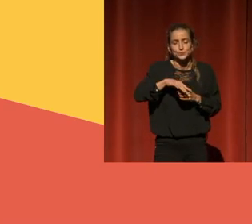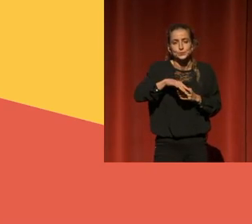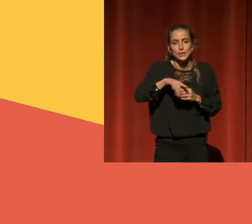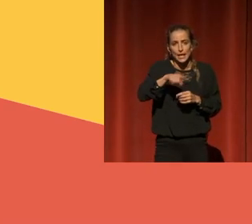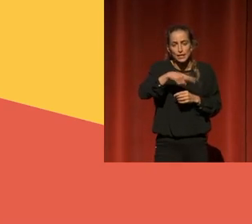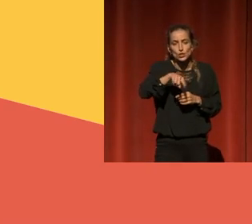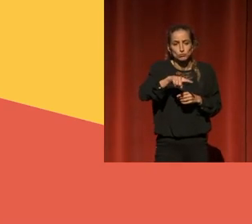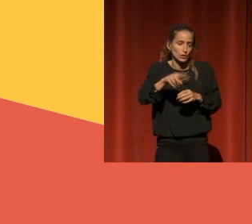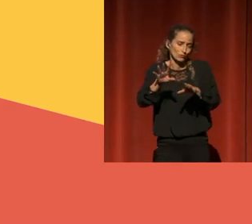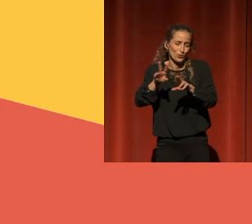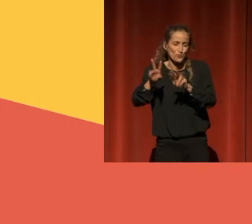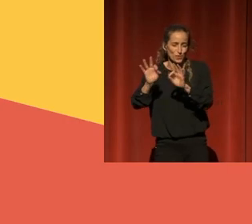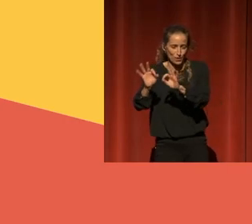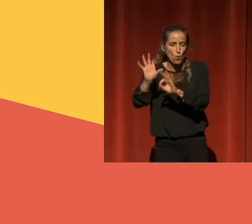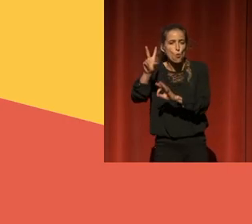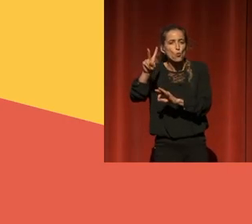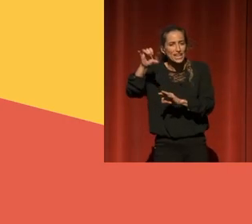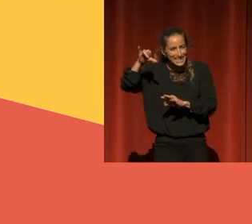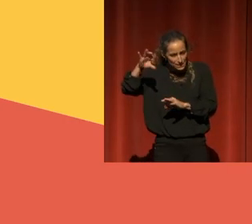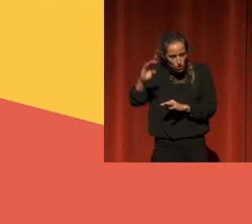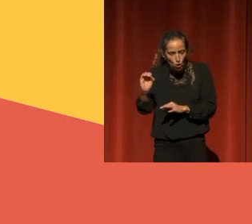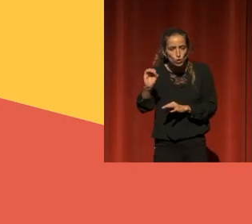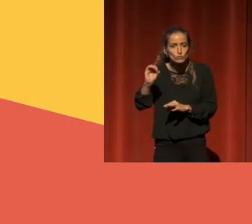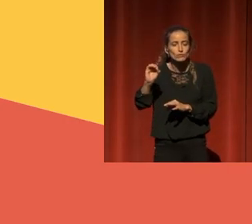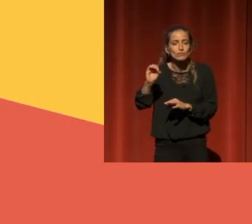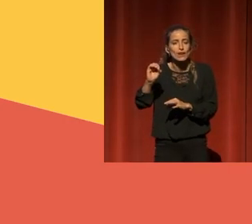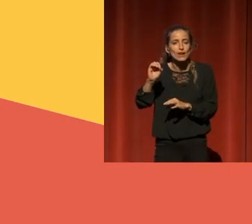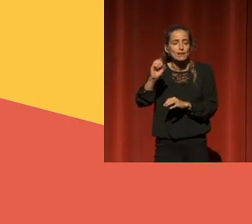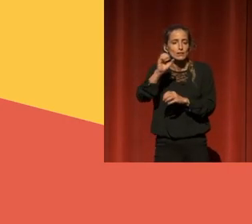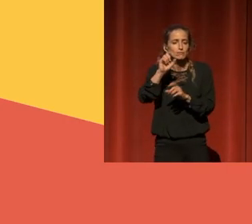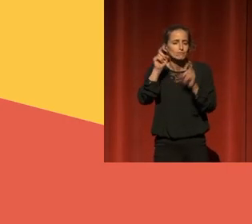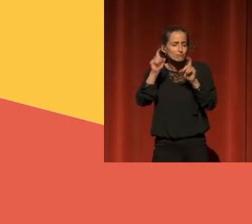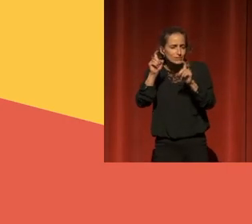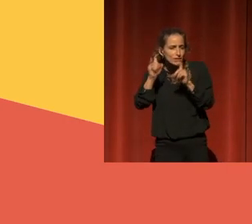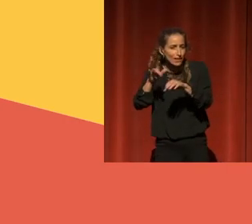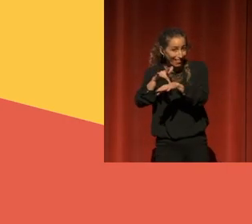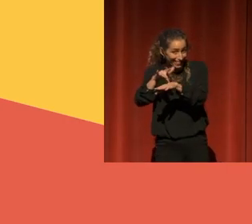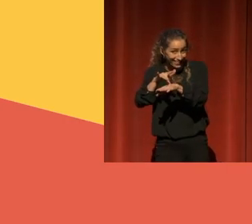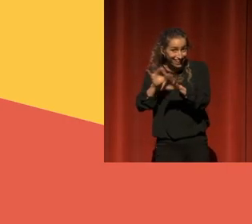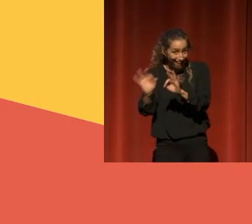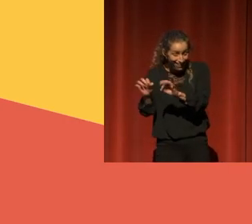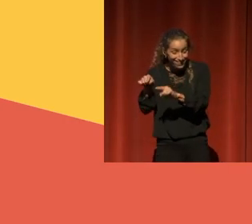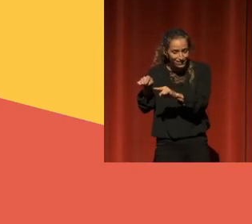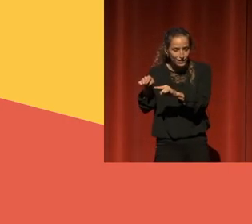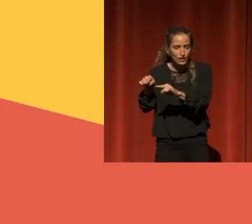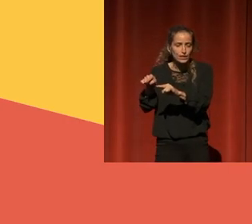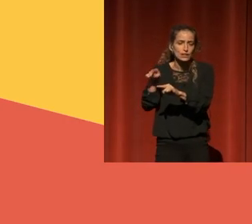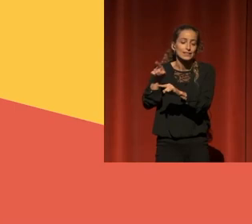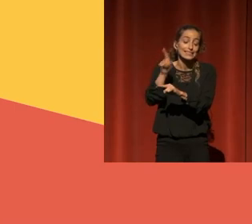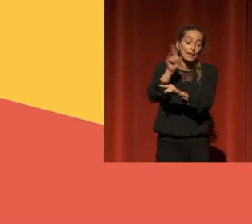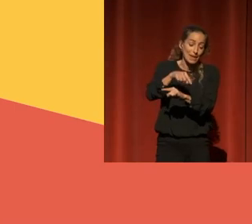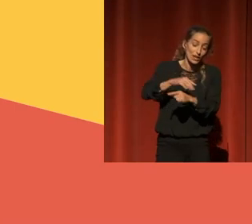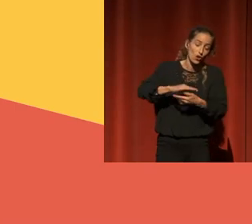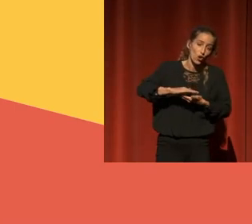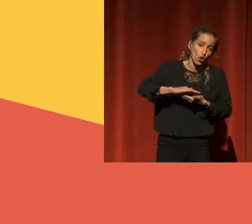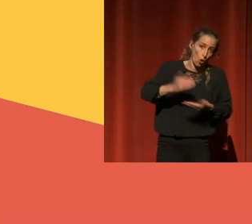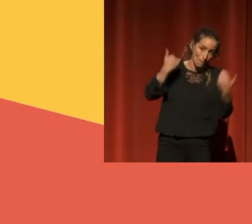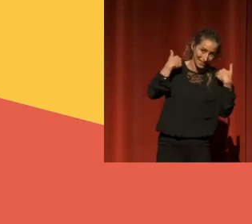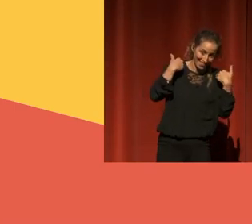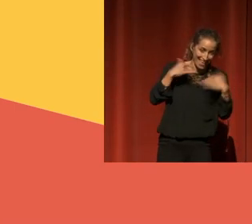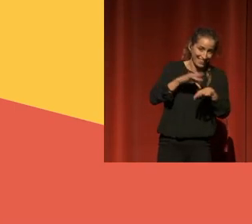UNESCO la alfabetización digital como las competencias digitales que permiten usar